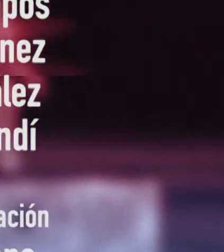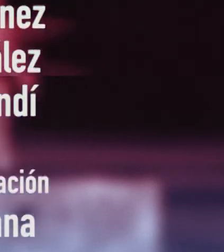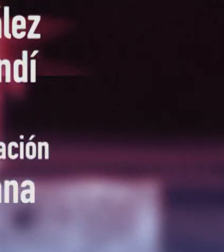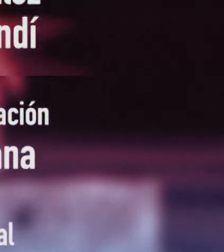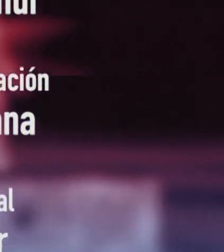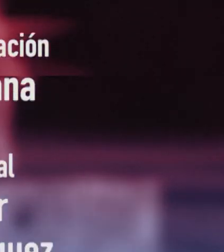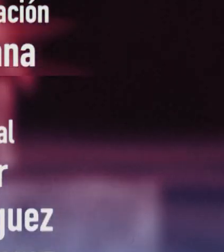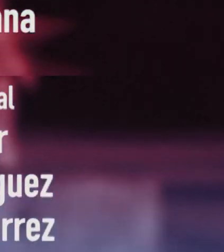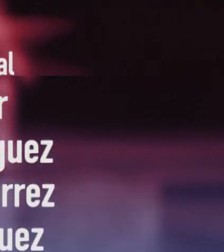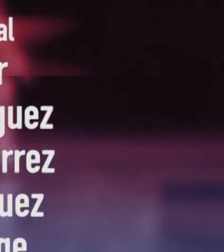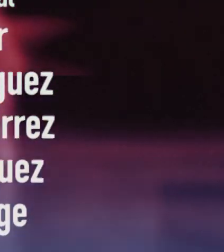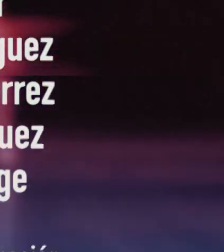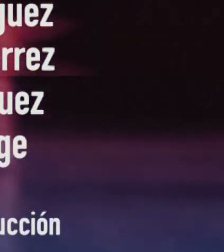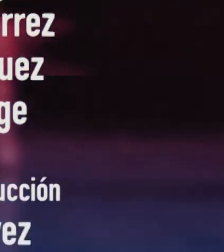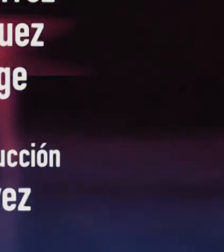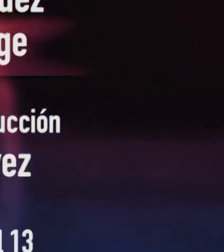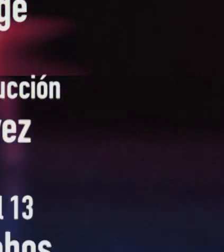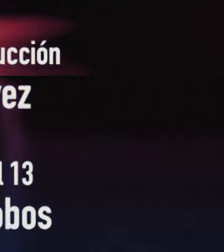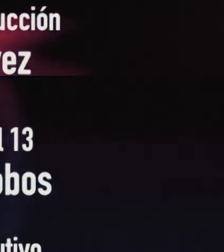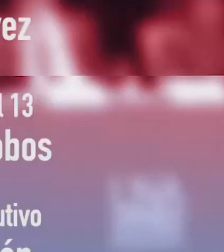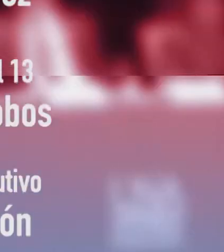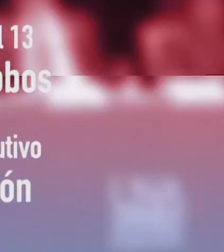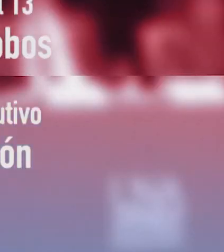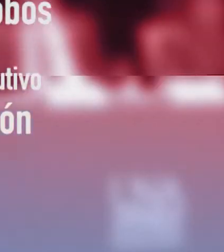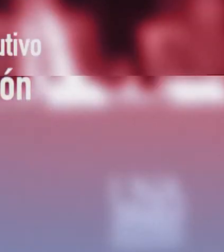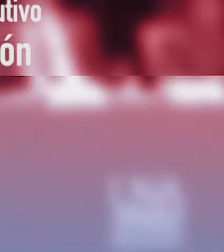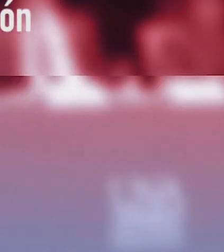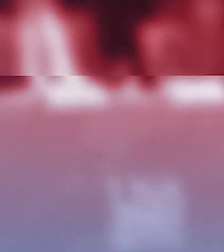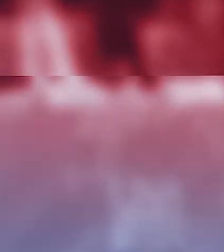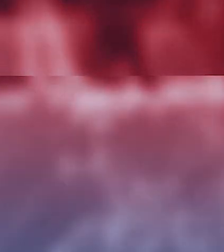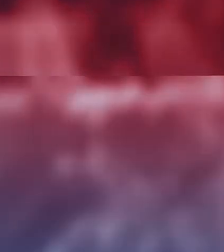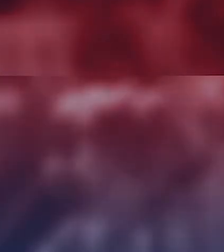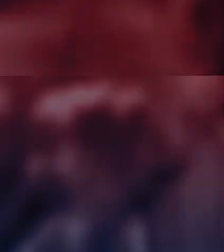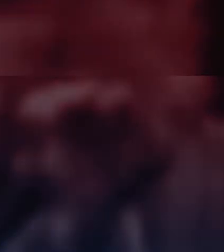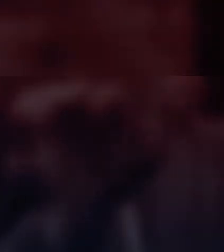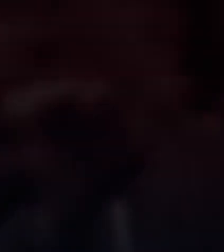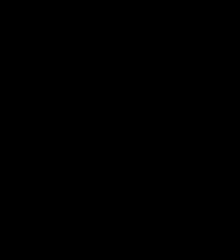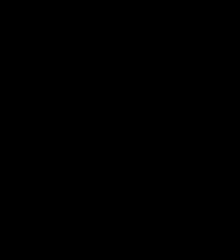Tenemos que grabar el anuncio. Ustedes se quedan sentadas, conversan entre ustedes en voz baja. Cuando yo